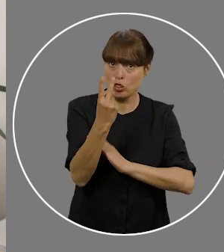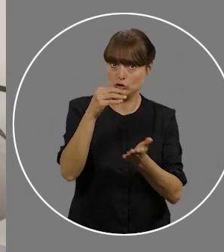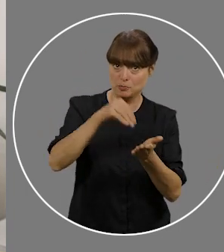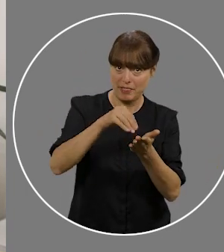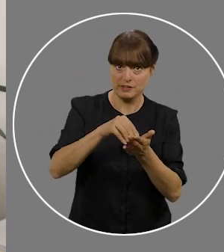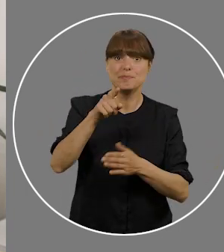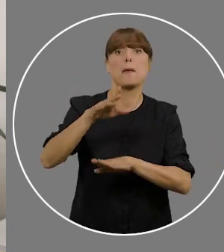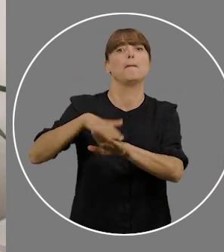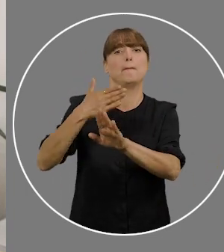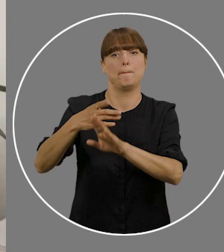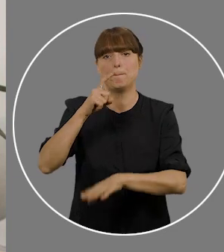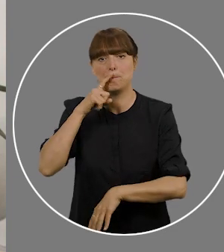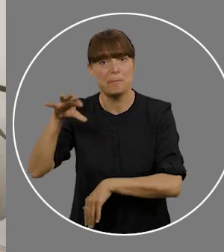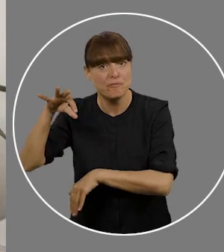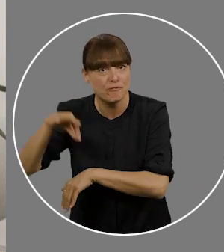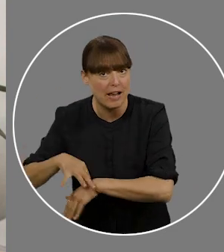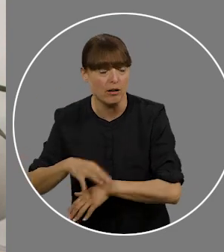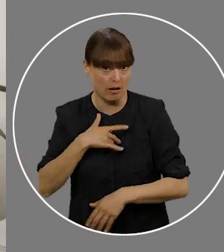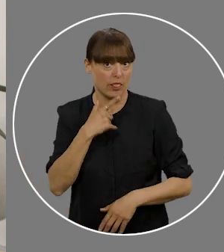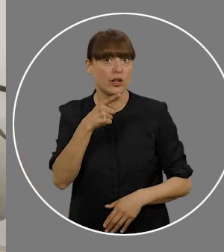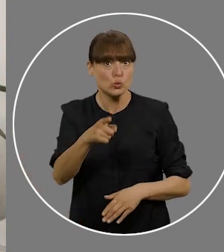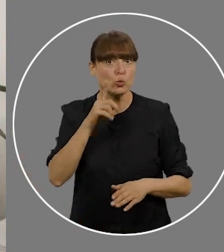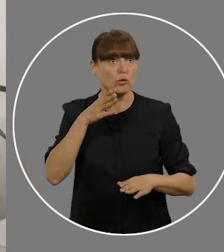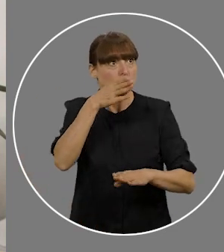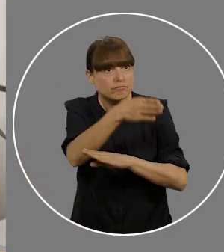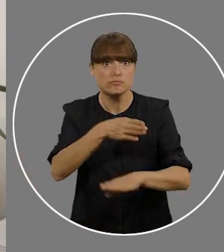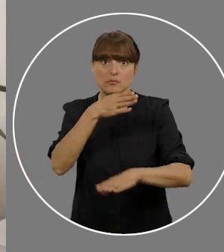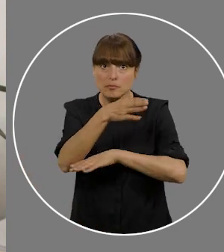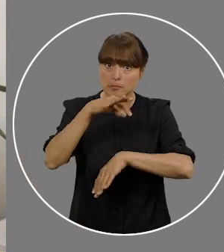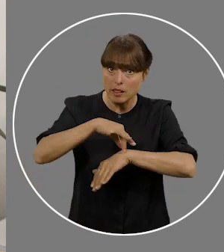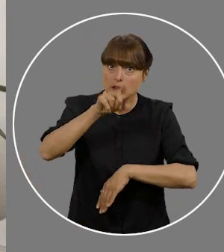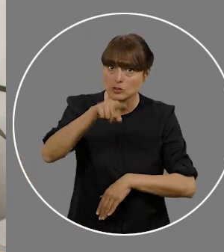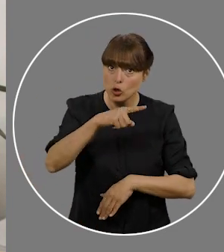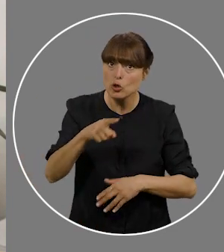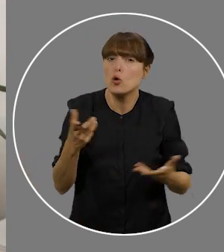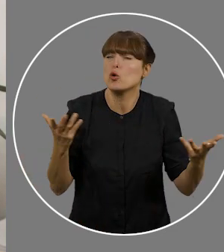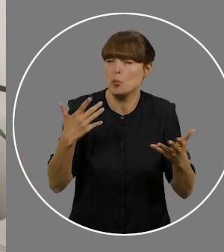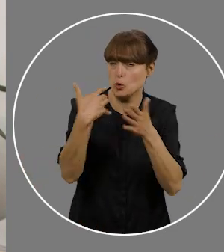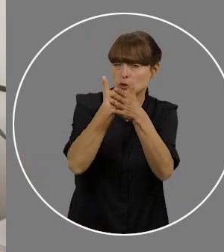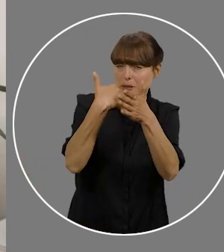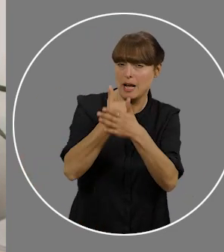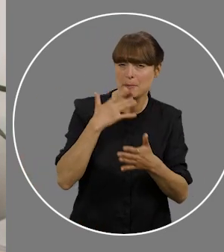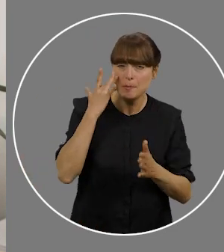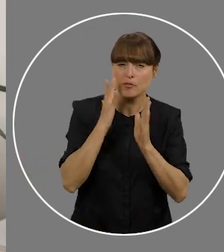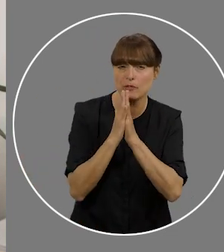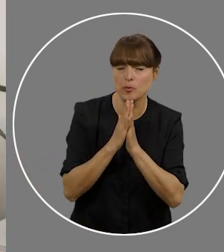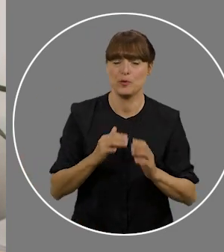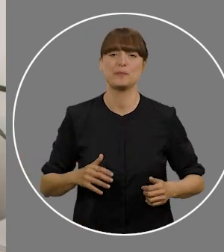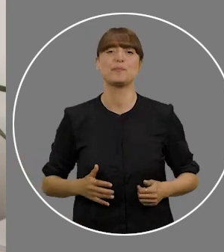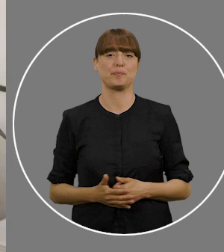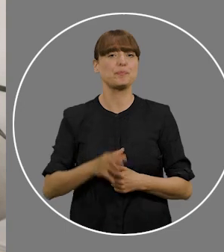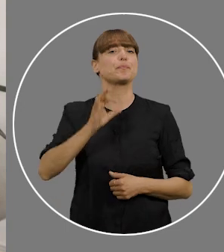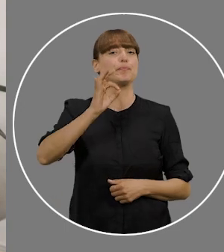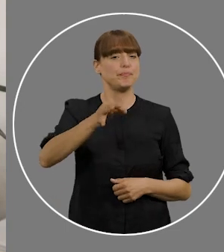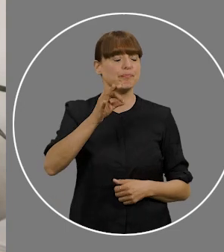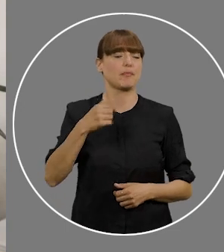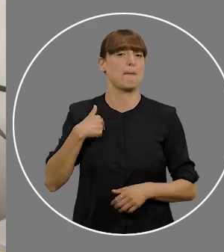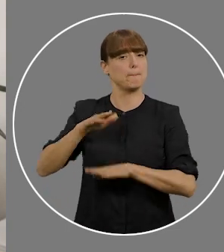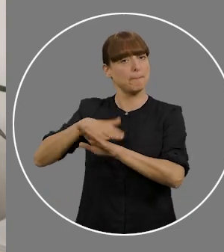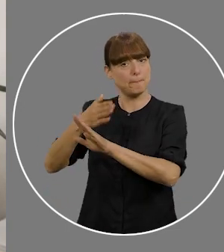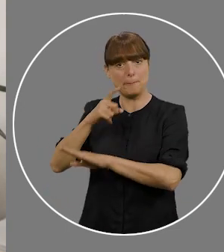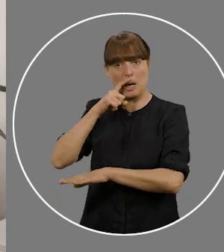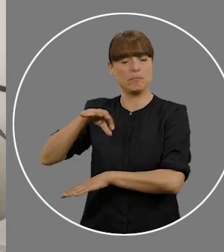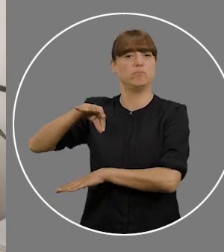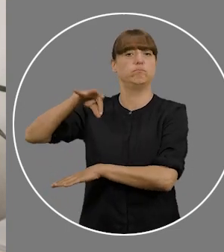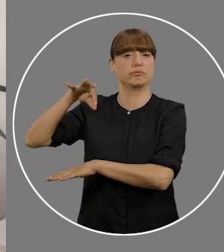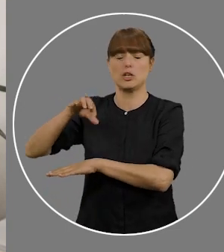su marido estaba enfermo, es decir, sí, sí. Que necesitaba atención médica. Sí, sí. ¿Esto cómo, qué nos cuenta? Bueno, pues yo cuando mi marido cayó enfermo,